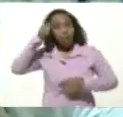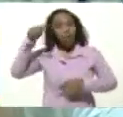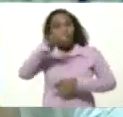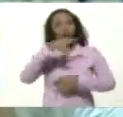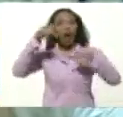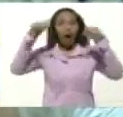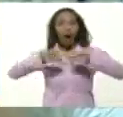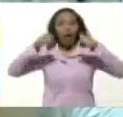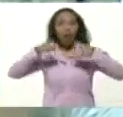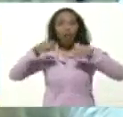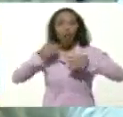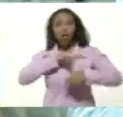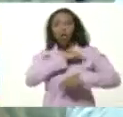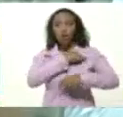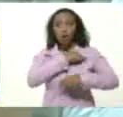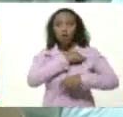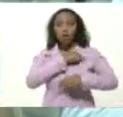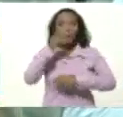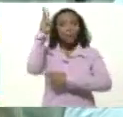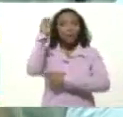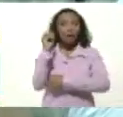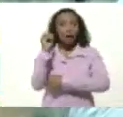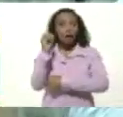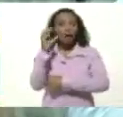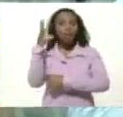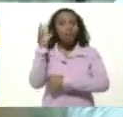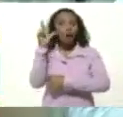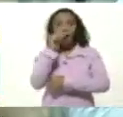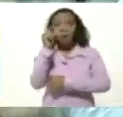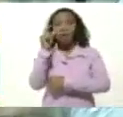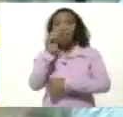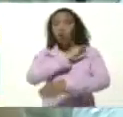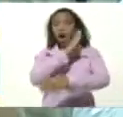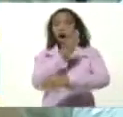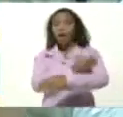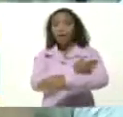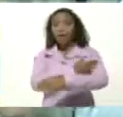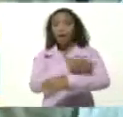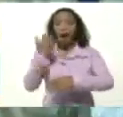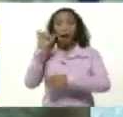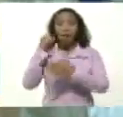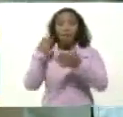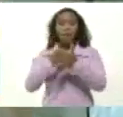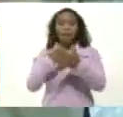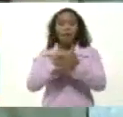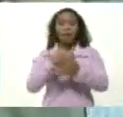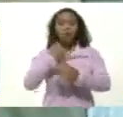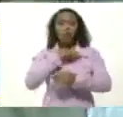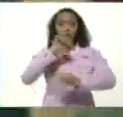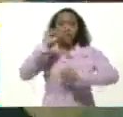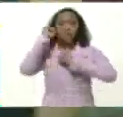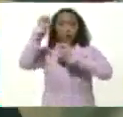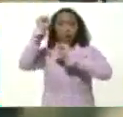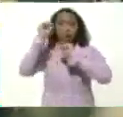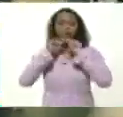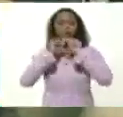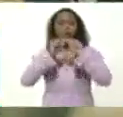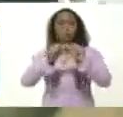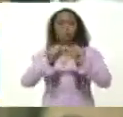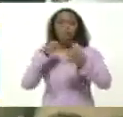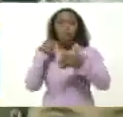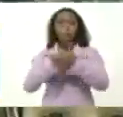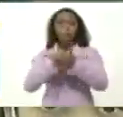Desde aquí, nosotros los petareños, mujeres y hombres fortalecidos, que estamos en batalla y que también estamos en victoria, continuamos a la